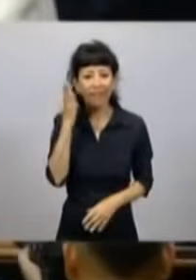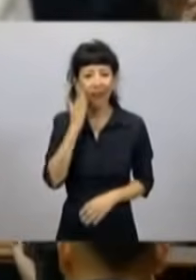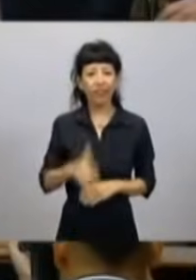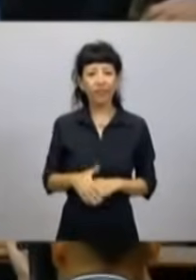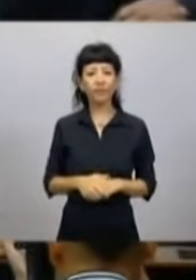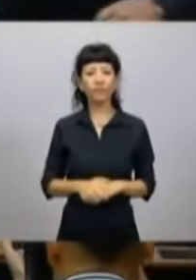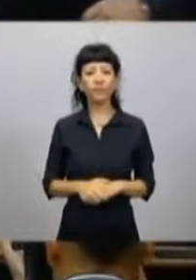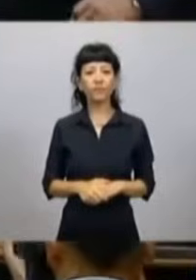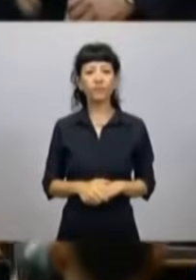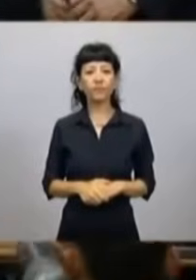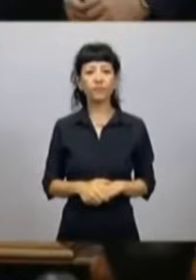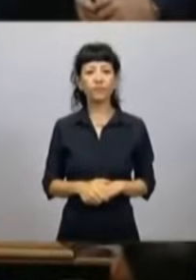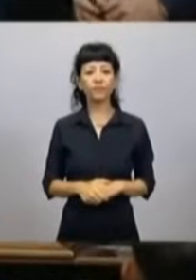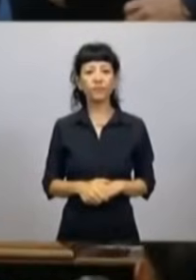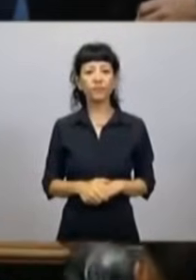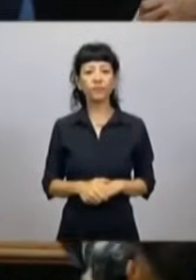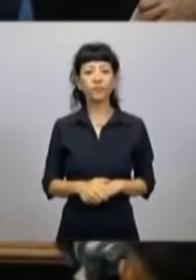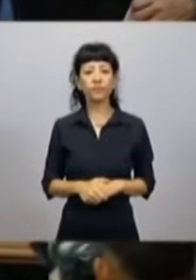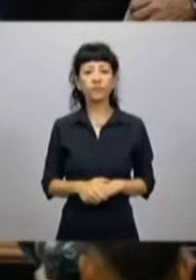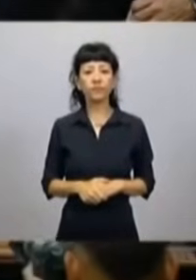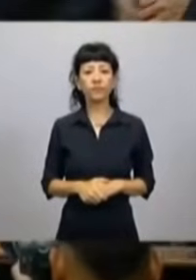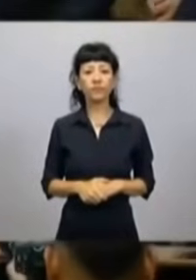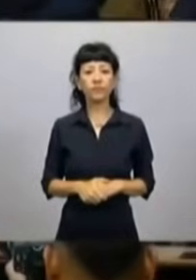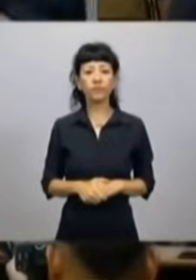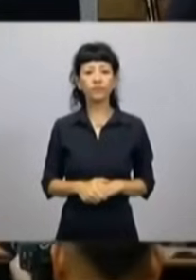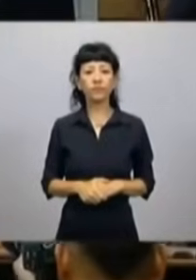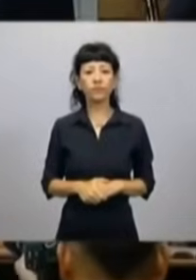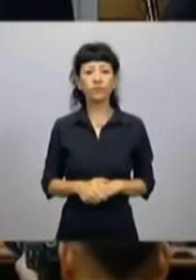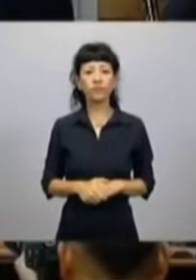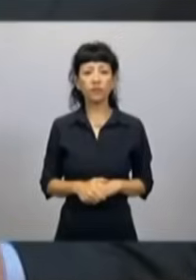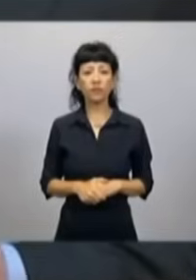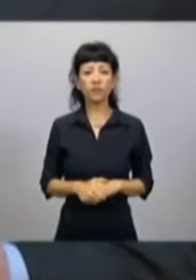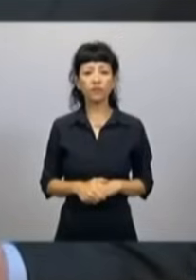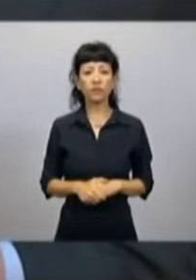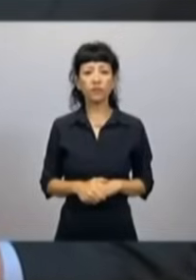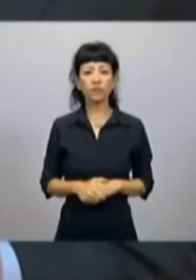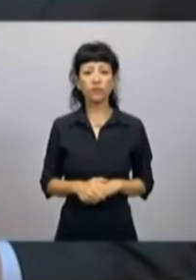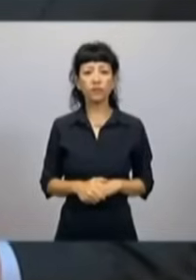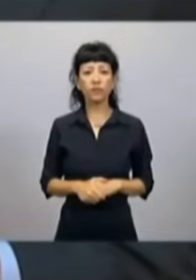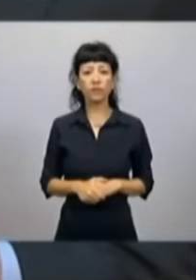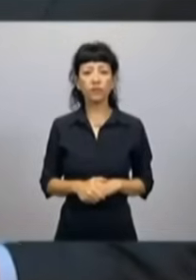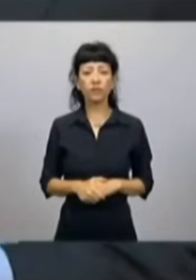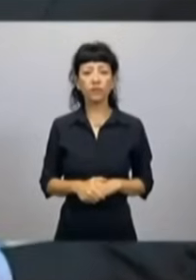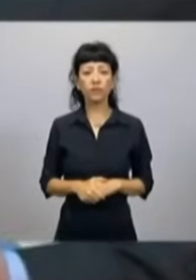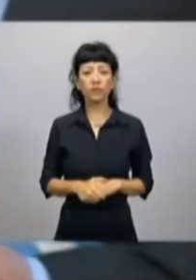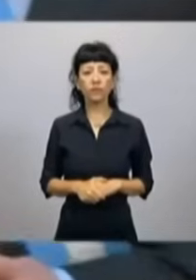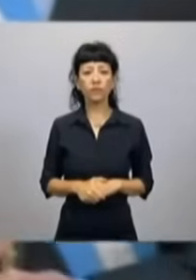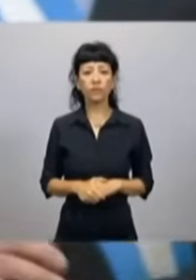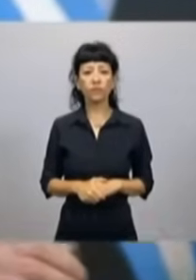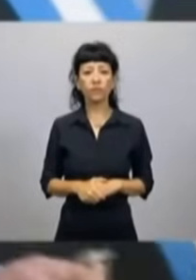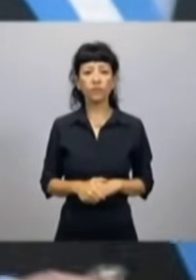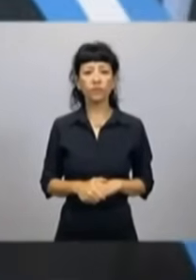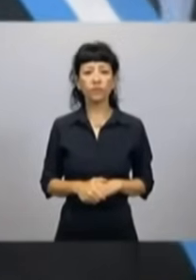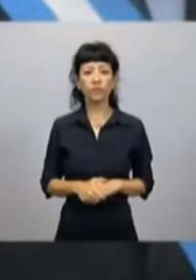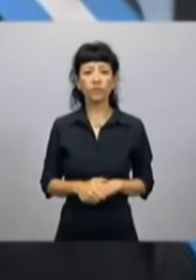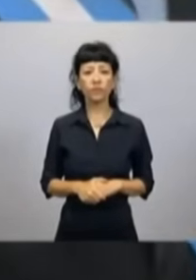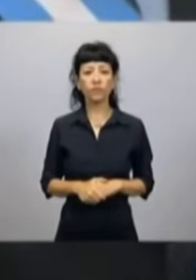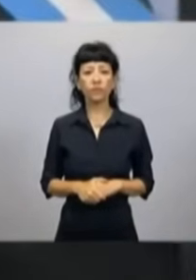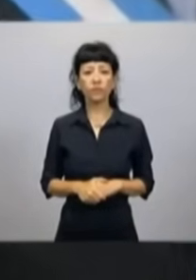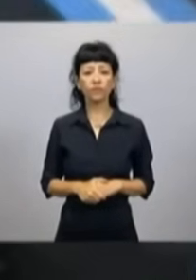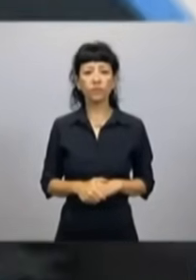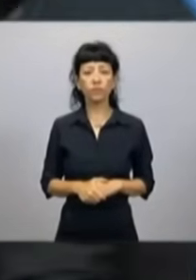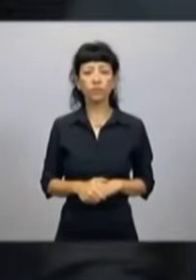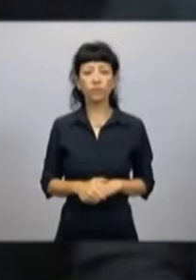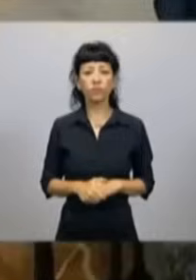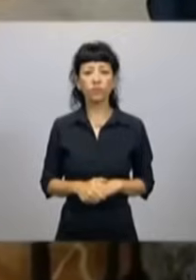encuentro que hubo entre el canciller Van Claven y la canciller Mondino. Sí, ahora la pregunta es también en